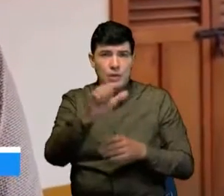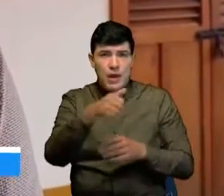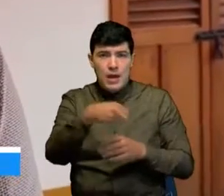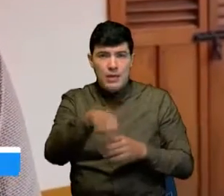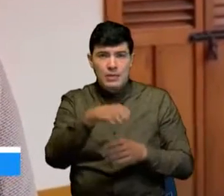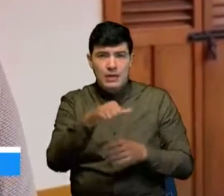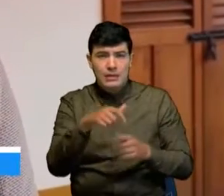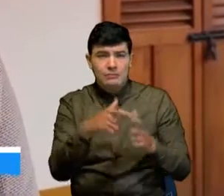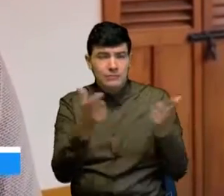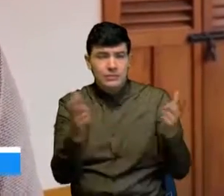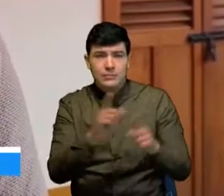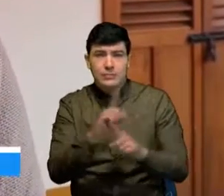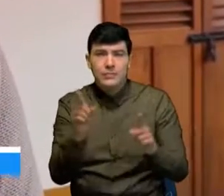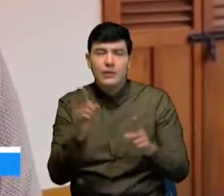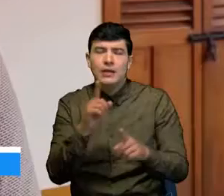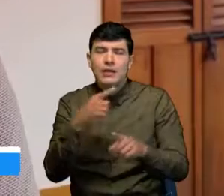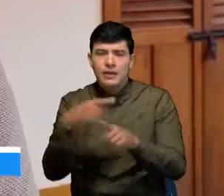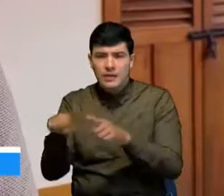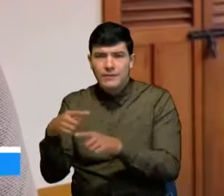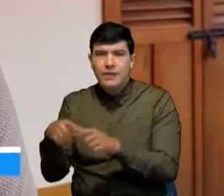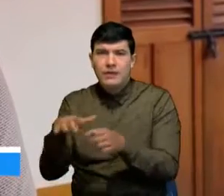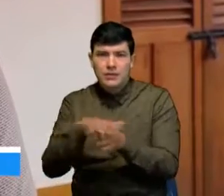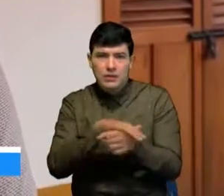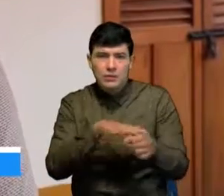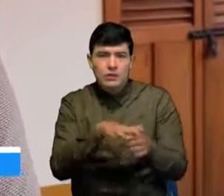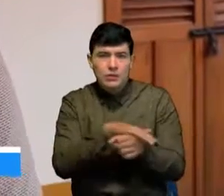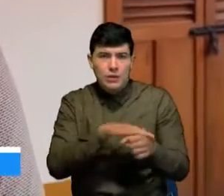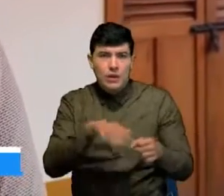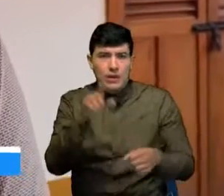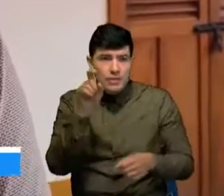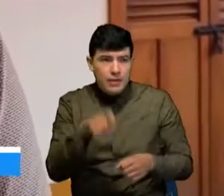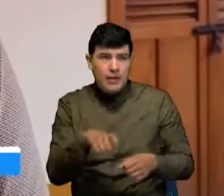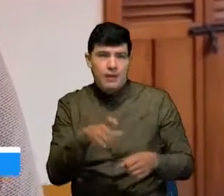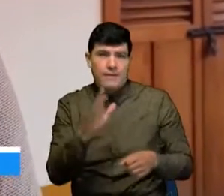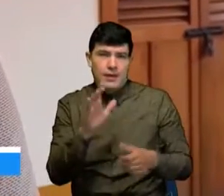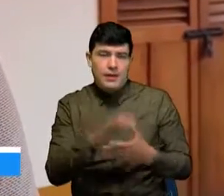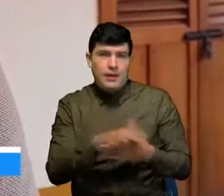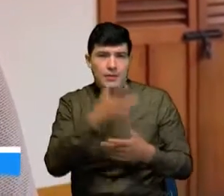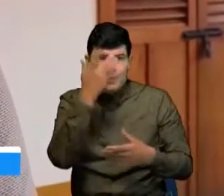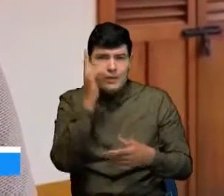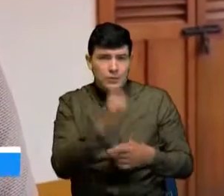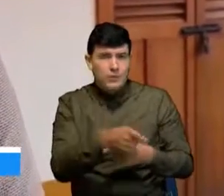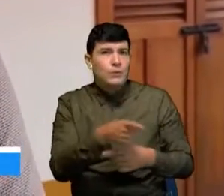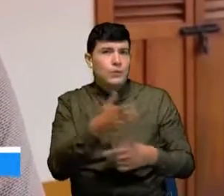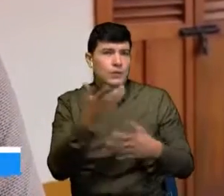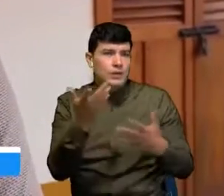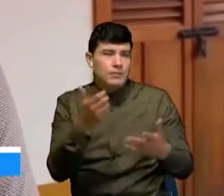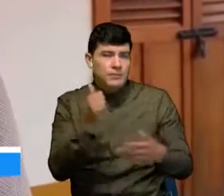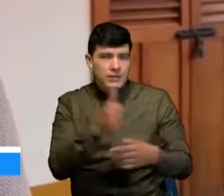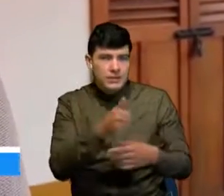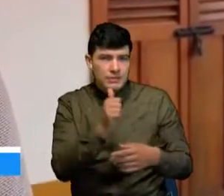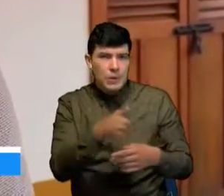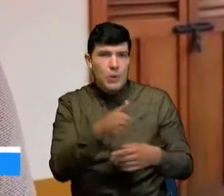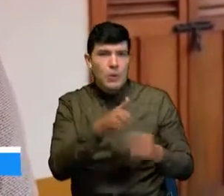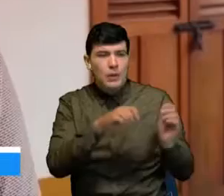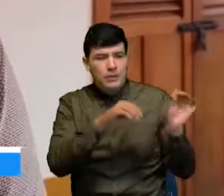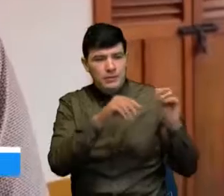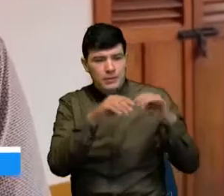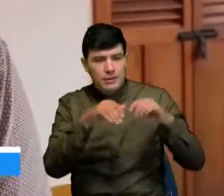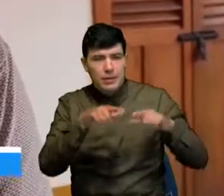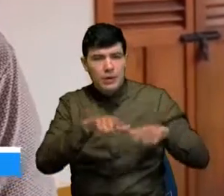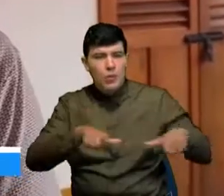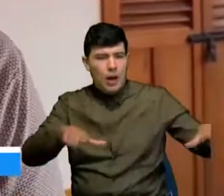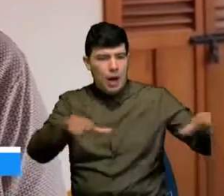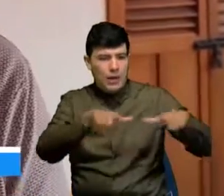mayores son situaciones que se deben dar por la misma naturaleza de los taludes de los terrenos donde